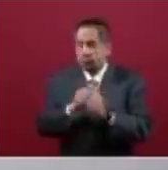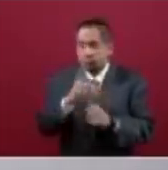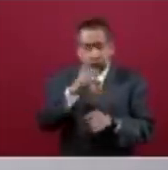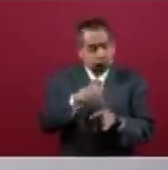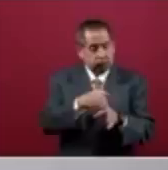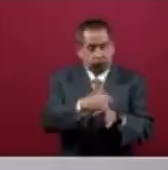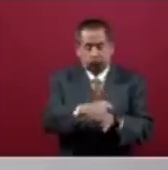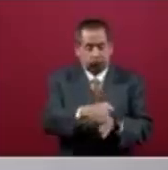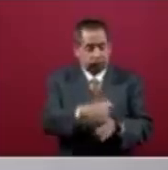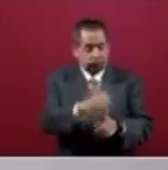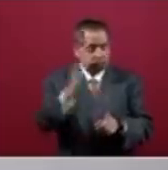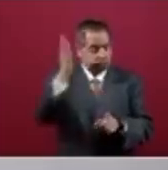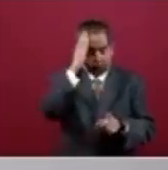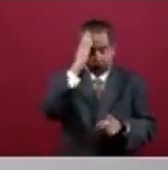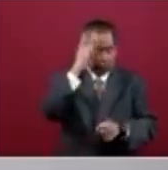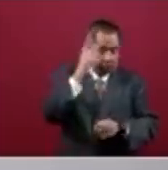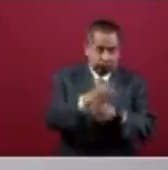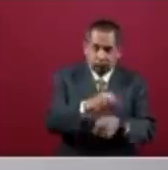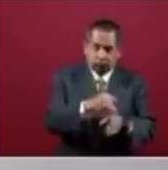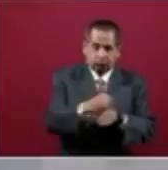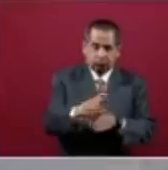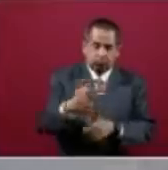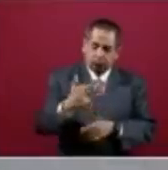común del humanismo.